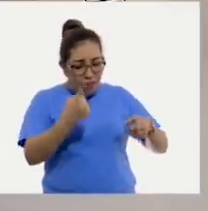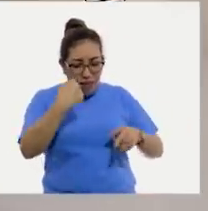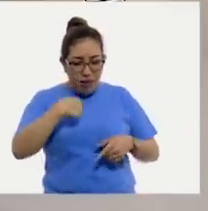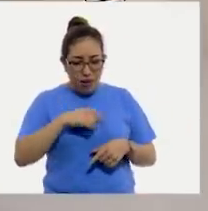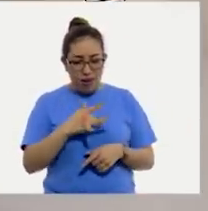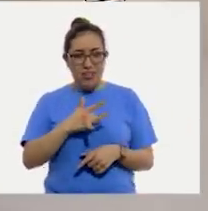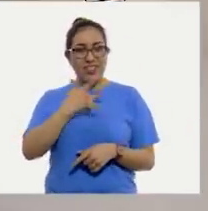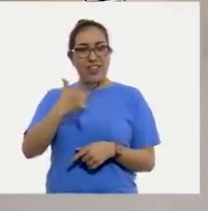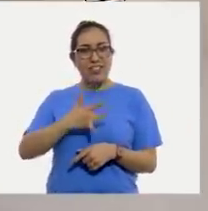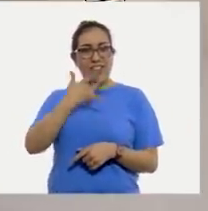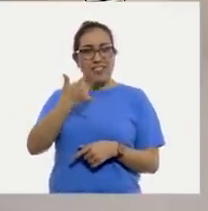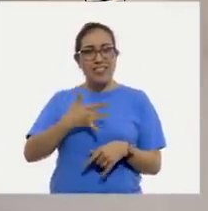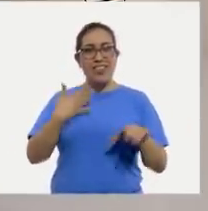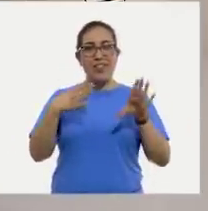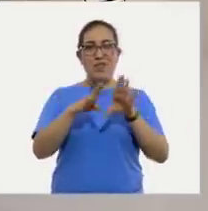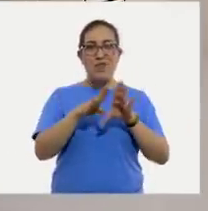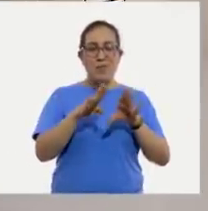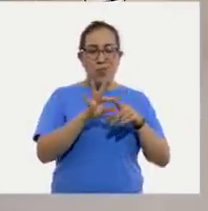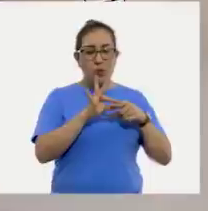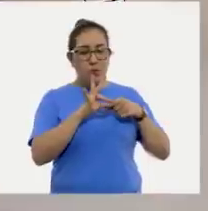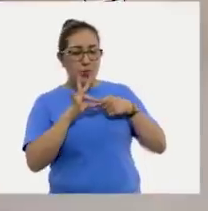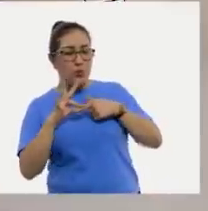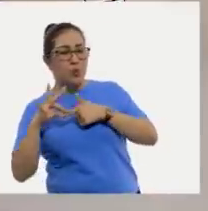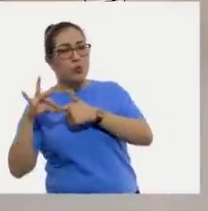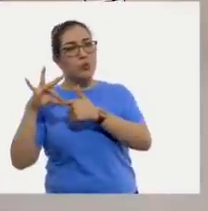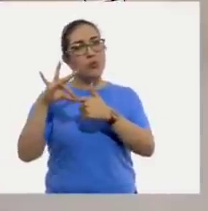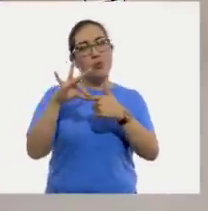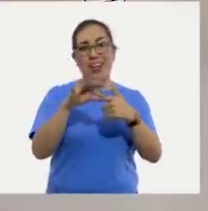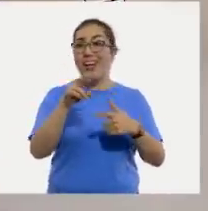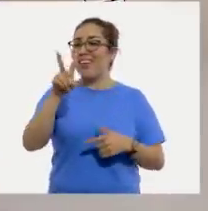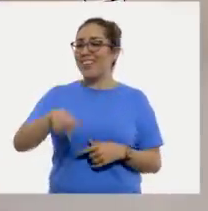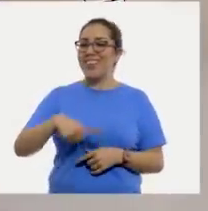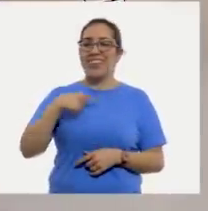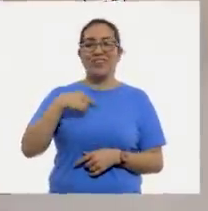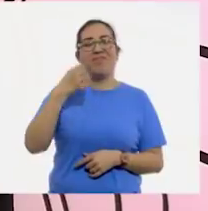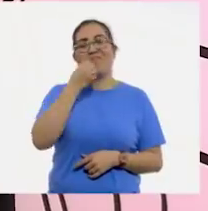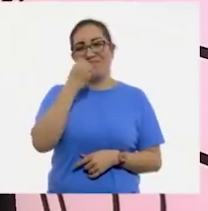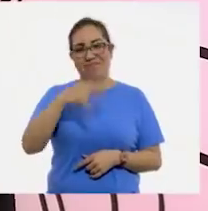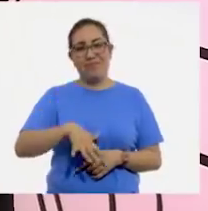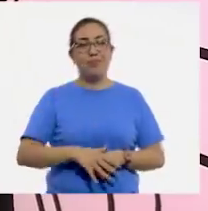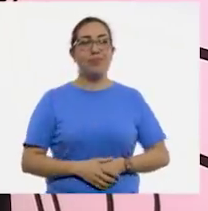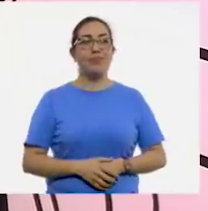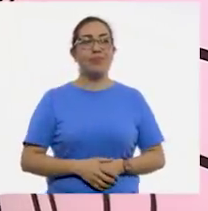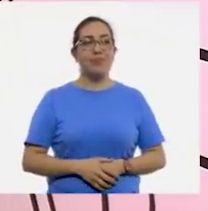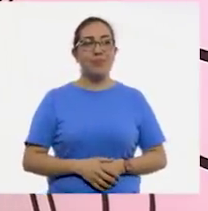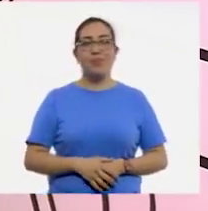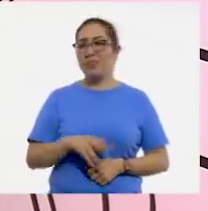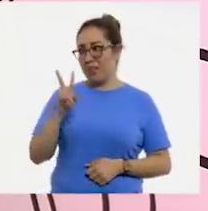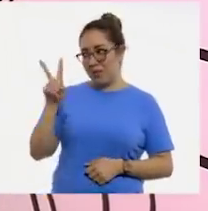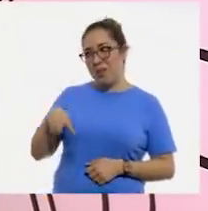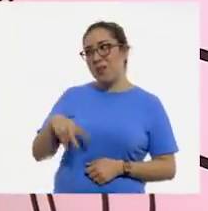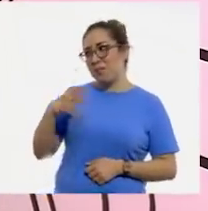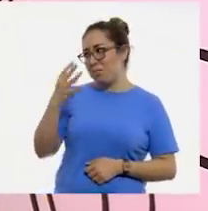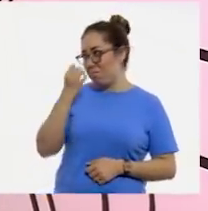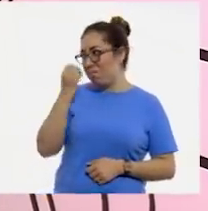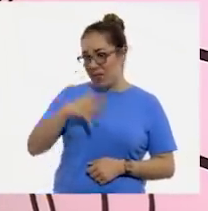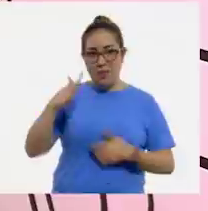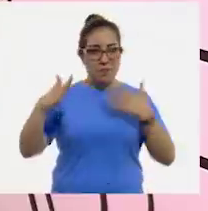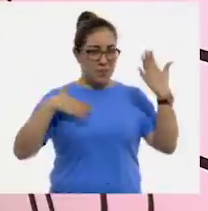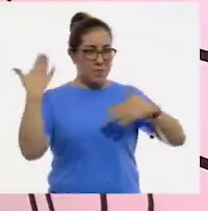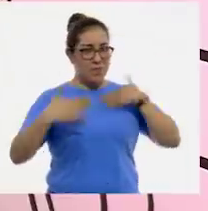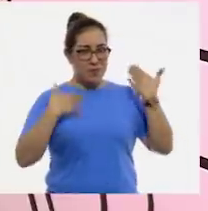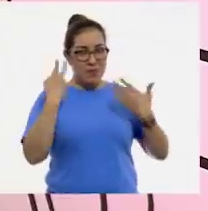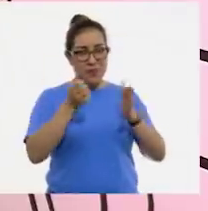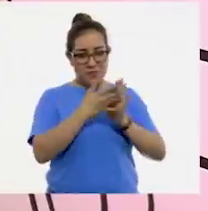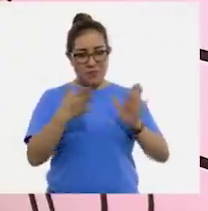se iba él dejando llevar por la música. La verdad que me lo pasé muy bien. Qué buena, de veras qué buen sketch musical. Bueno, pues ya nos lo hemos